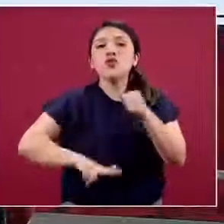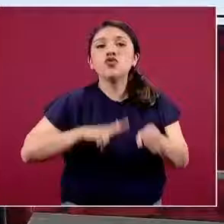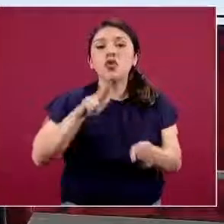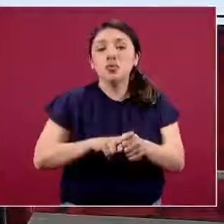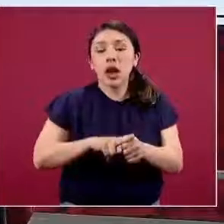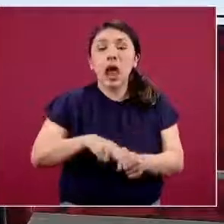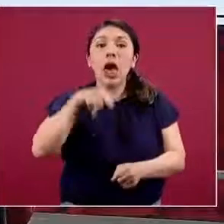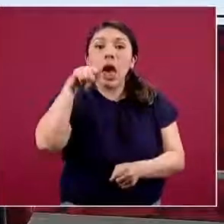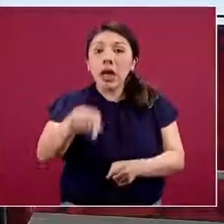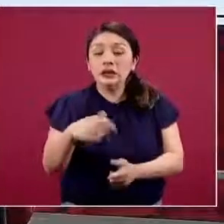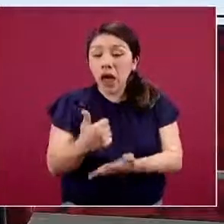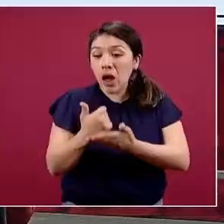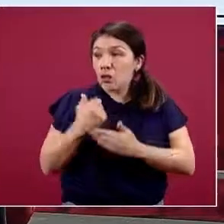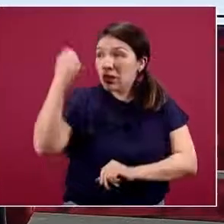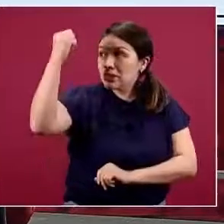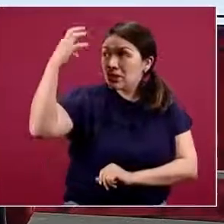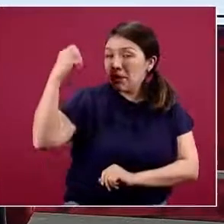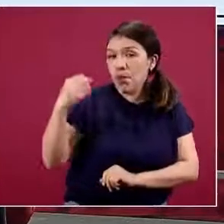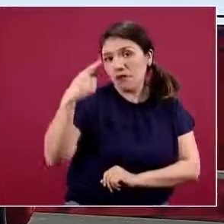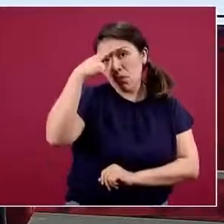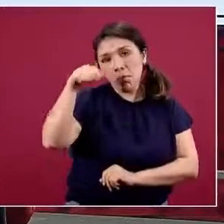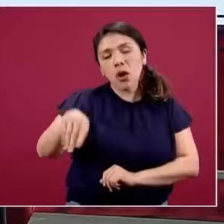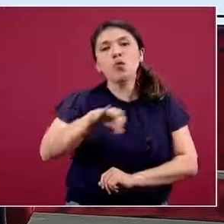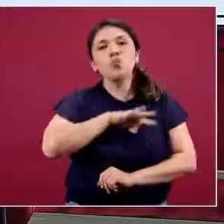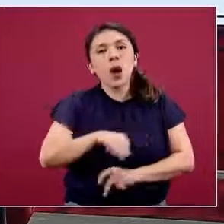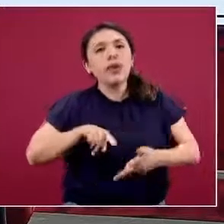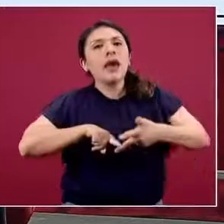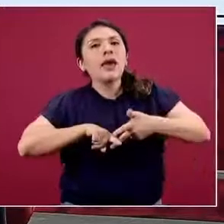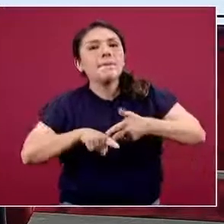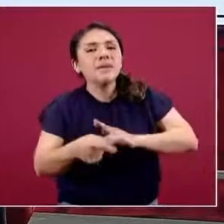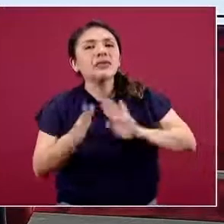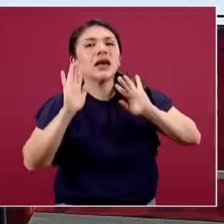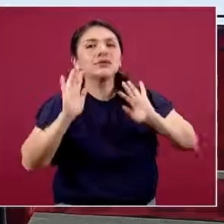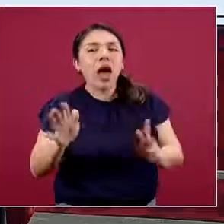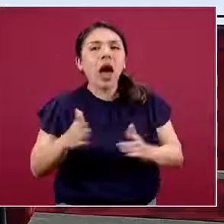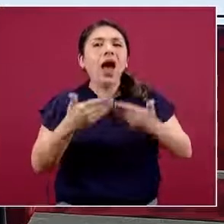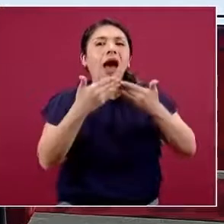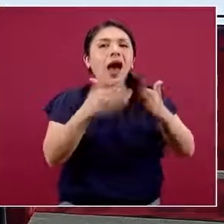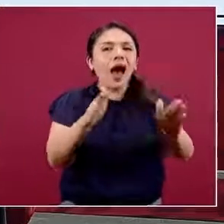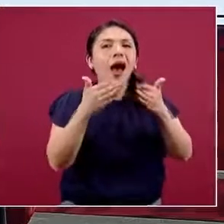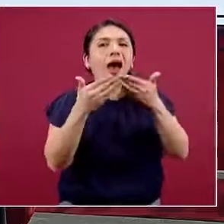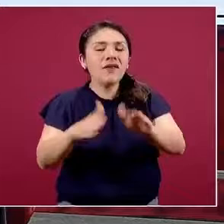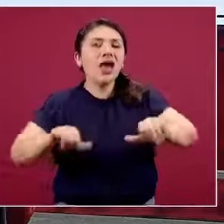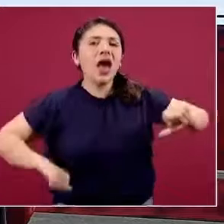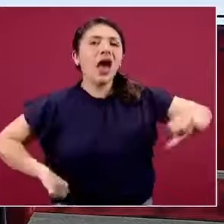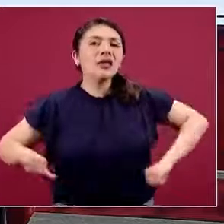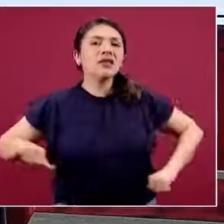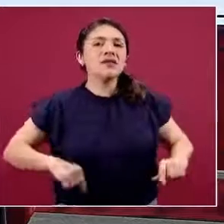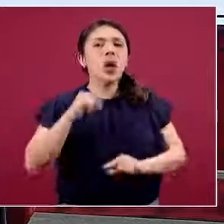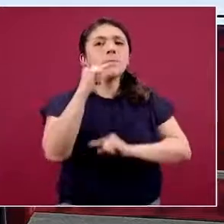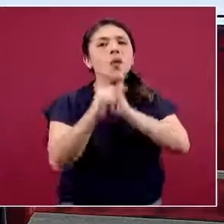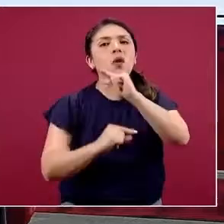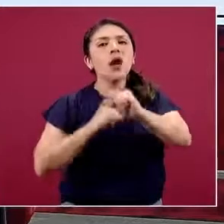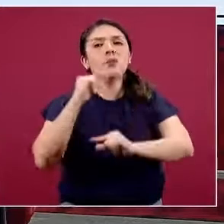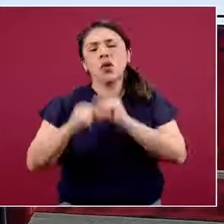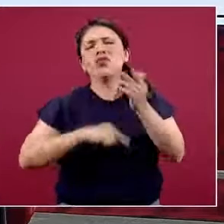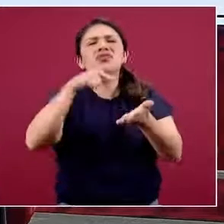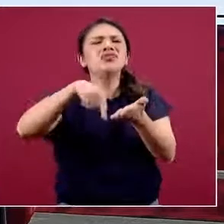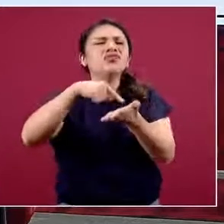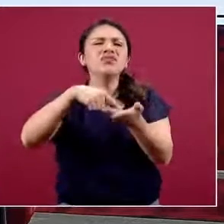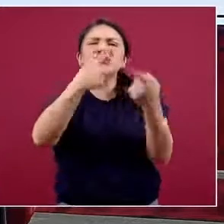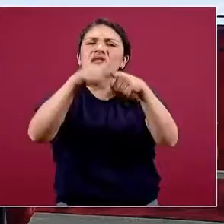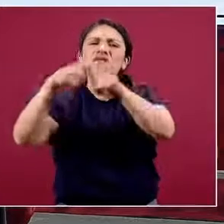a través del cual el objetivo es poder empezar a retomar, recobrar las actividades en los